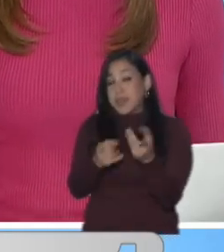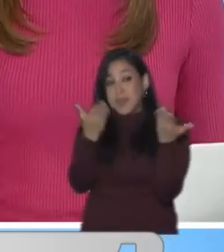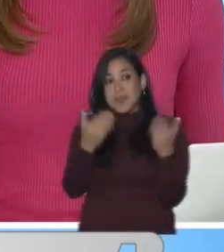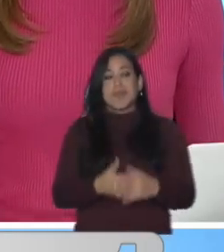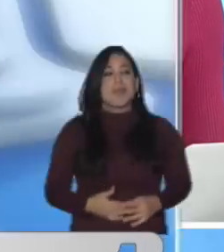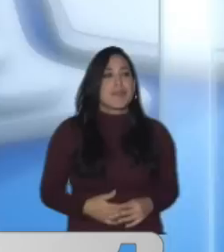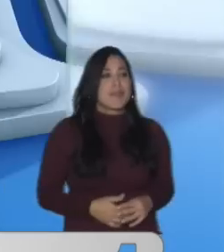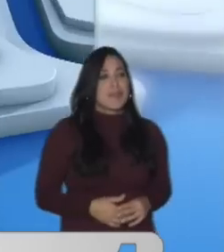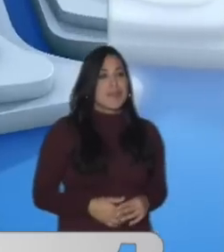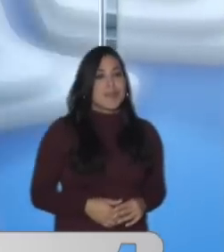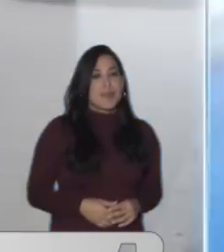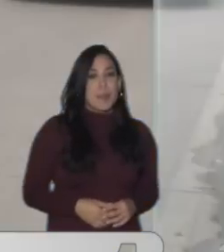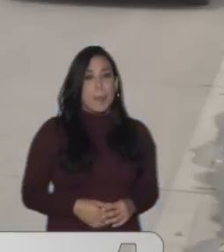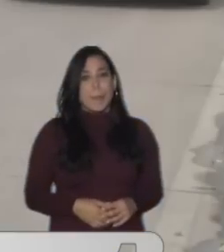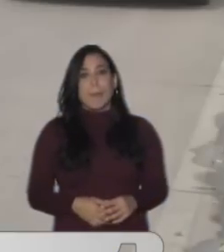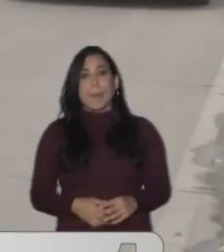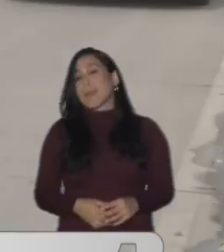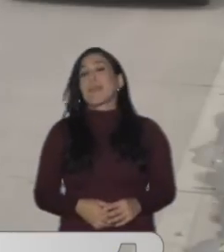Tatiana.